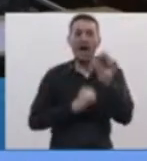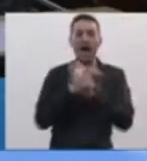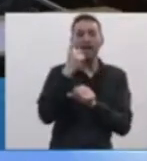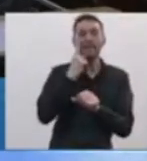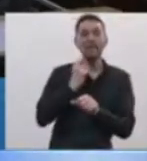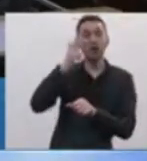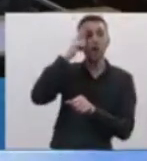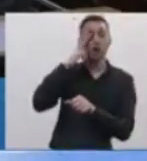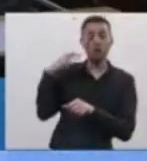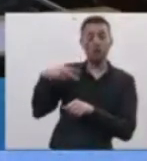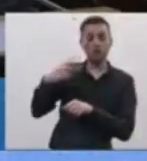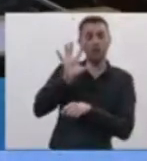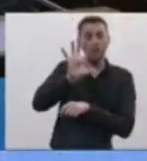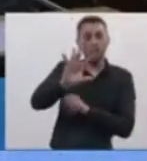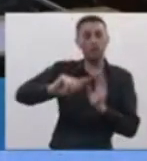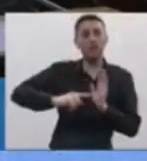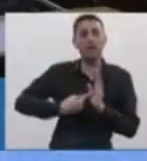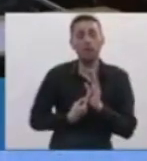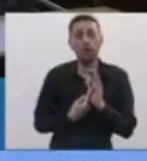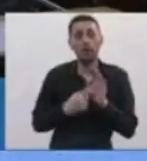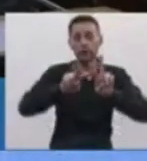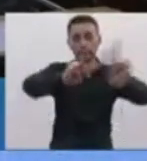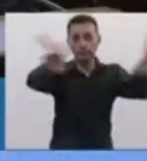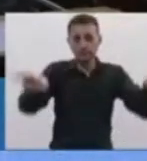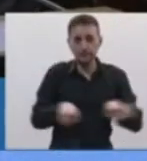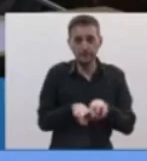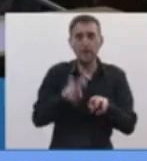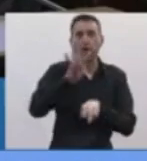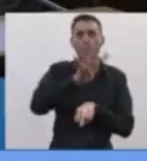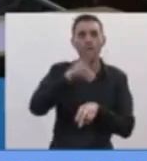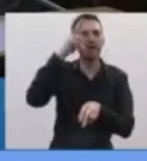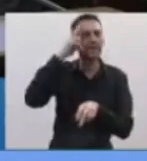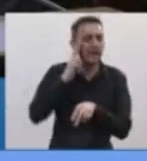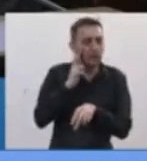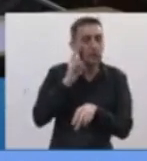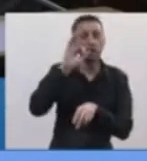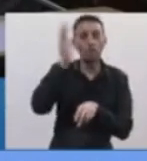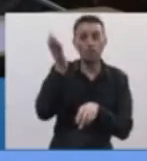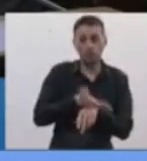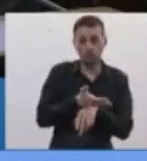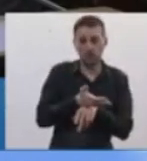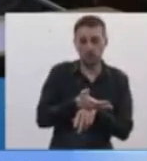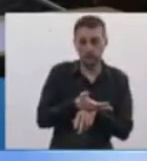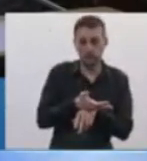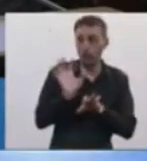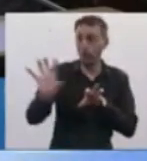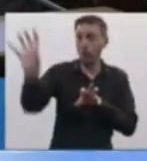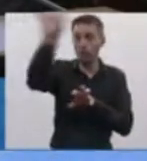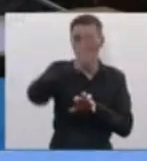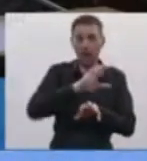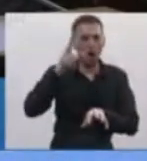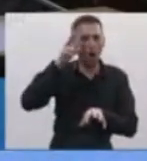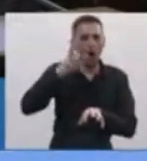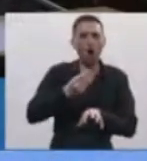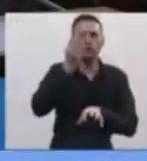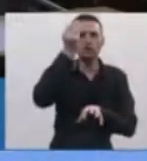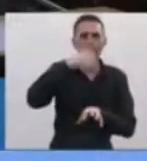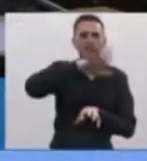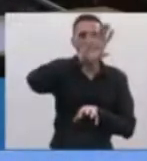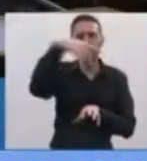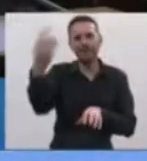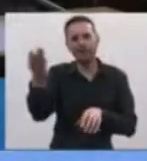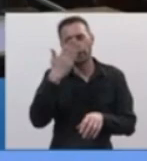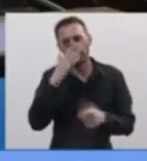la provincia de buenos aires- se llevó el 44 por ciento de todas las transferencias presupuestarias a provincias ocho veces más que córdoba